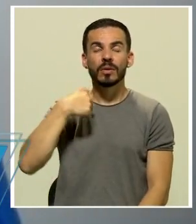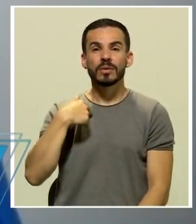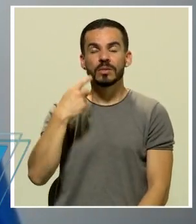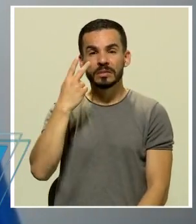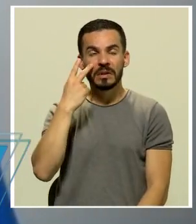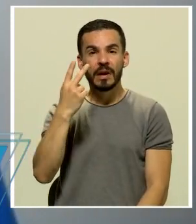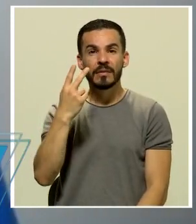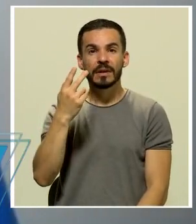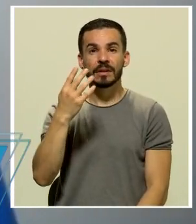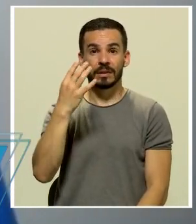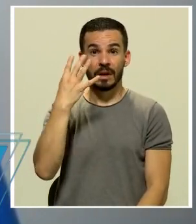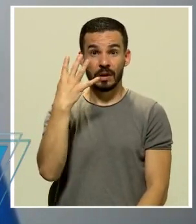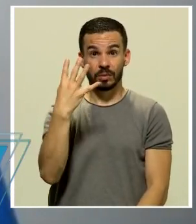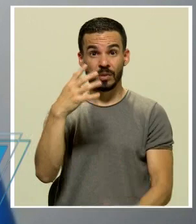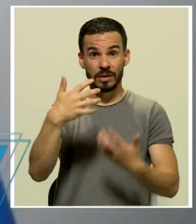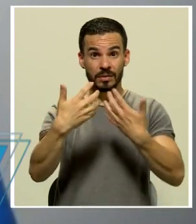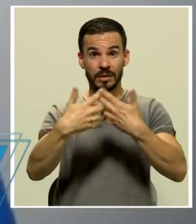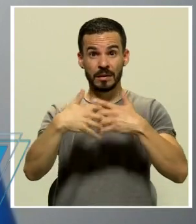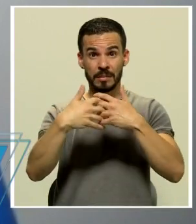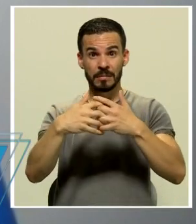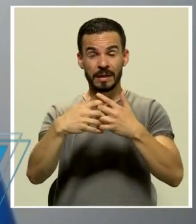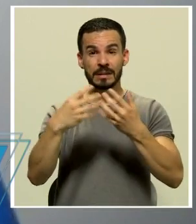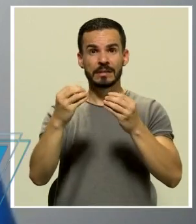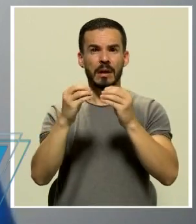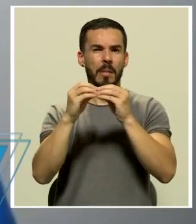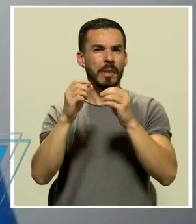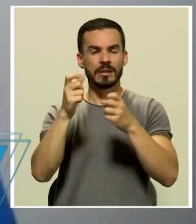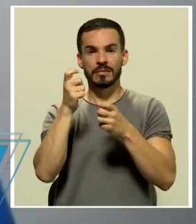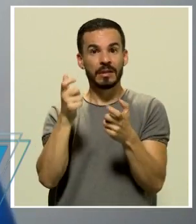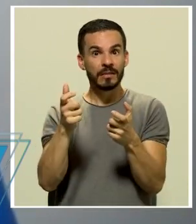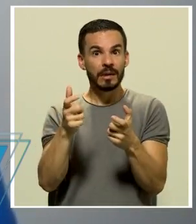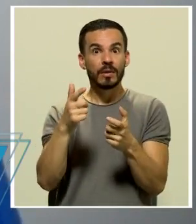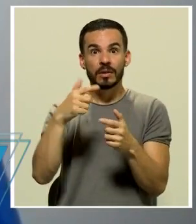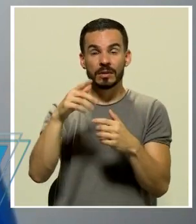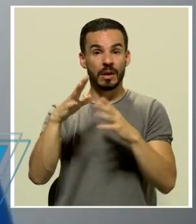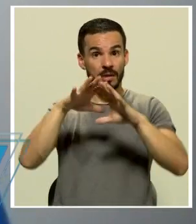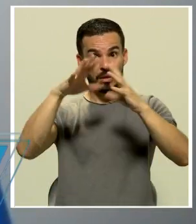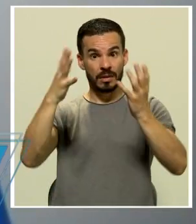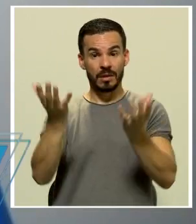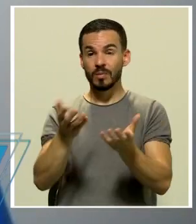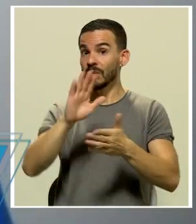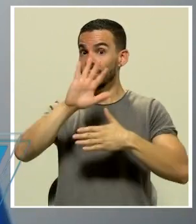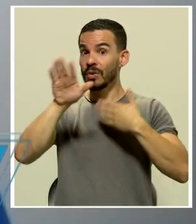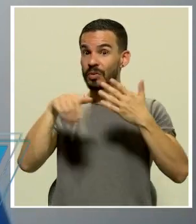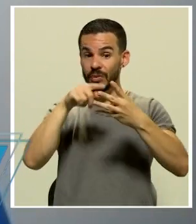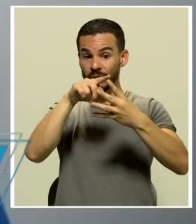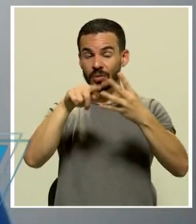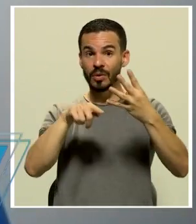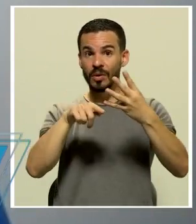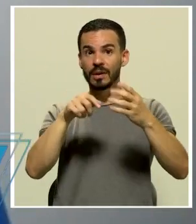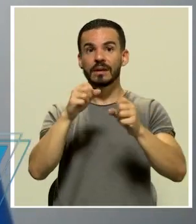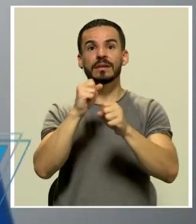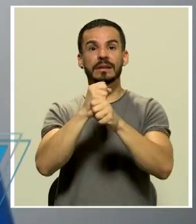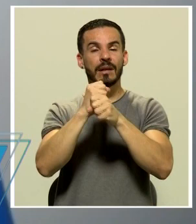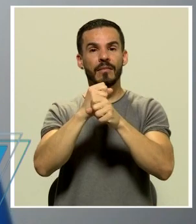viendo que las 4 empresas más valiosas del mundo son todas empresas que trabajan en